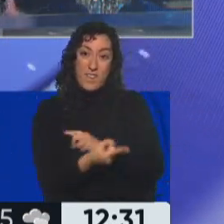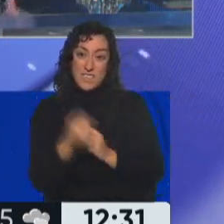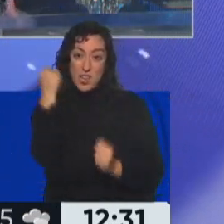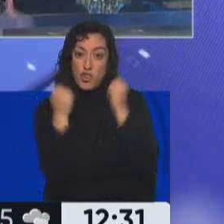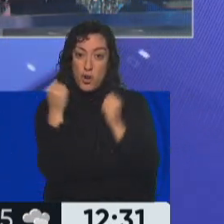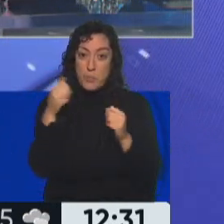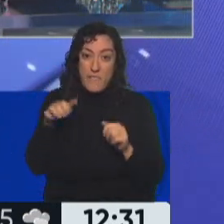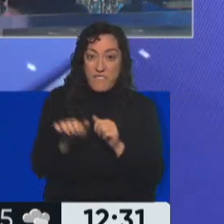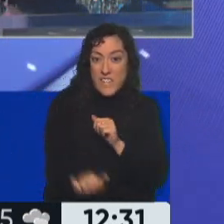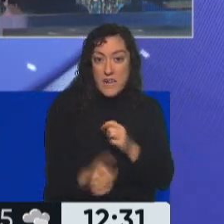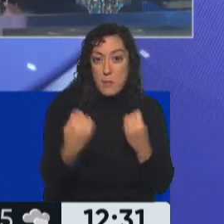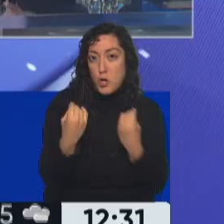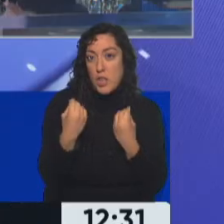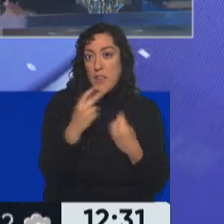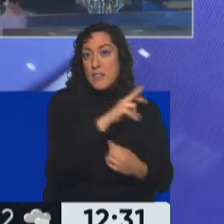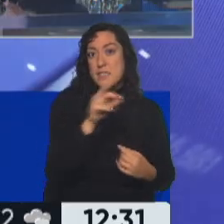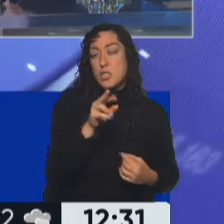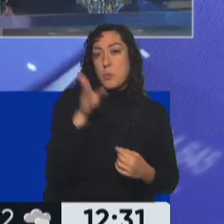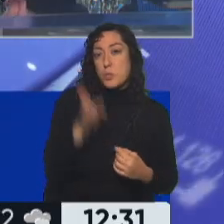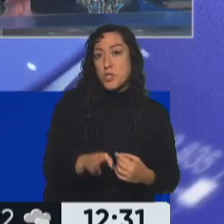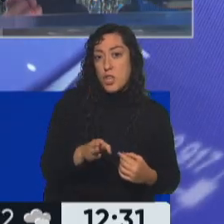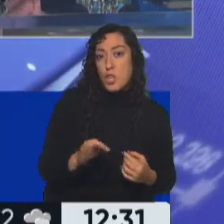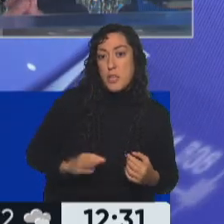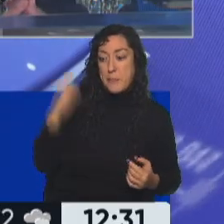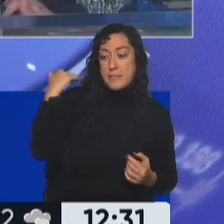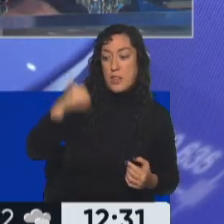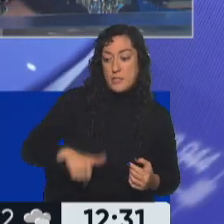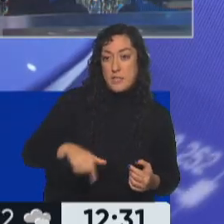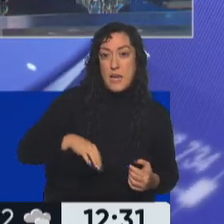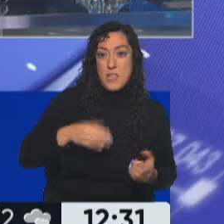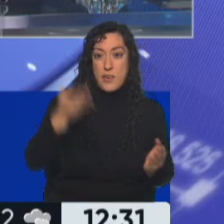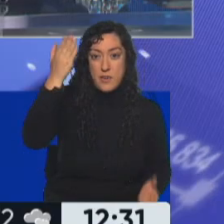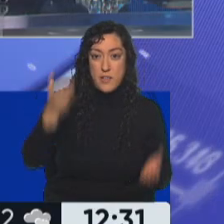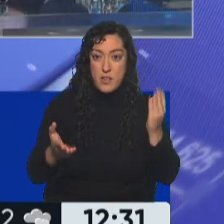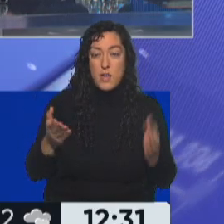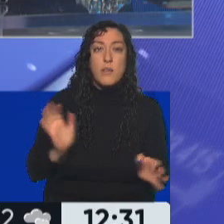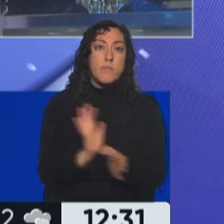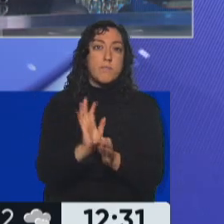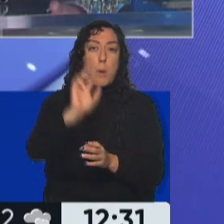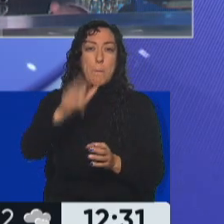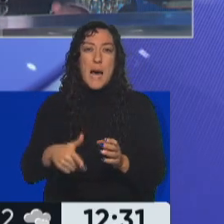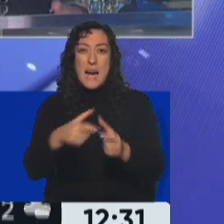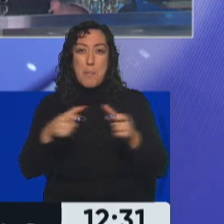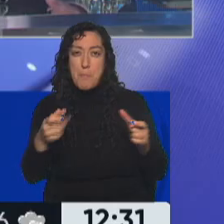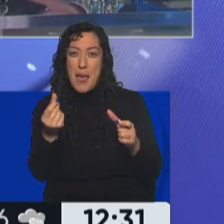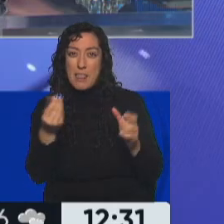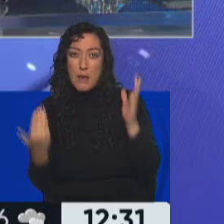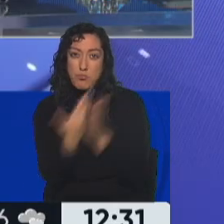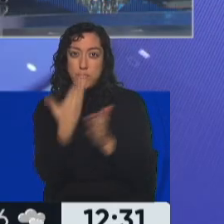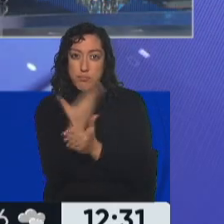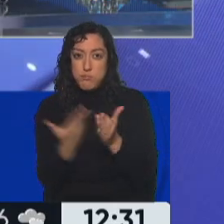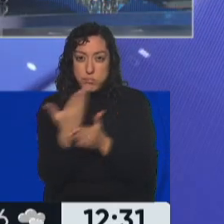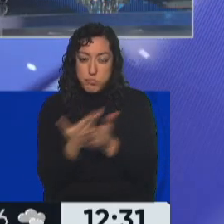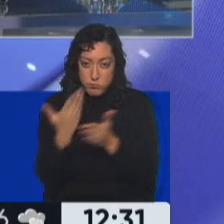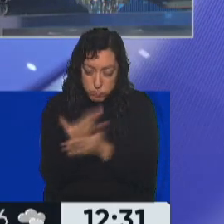la inflación al 300% interanual. Claro. O sea, el plan platita, o sea, emitir a lo loco para financiar el gasto público, llevó